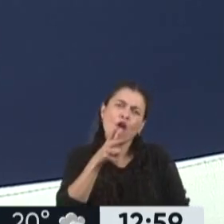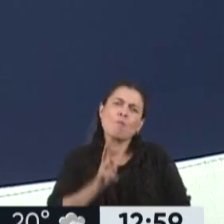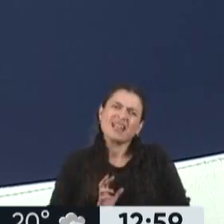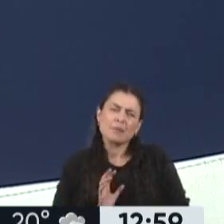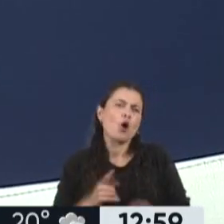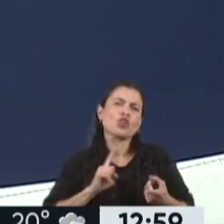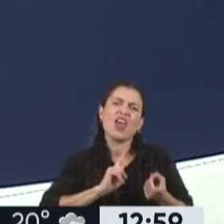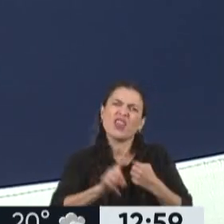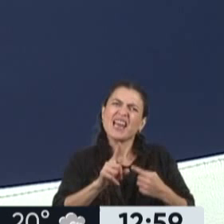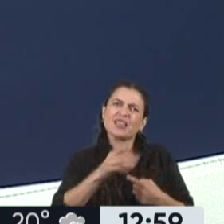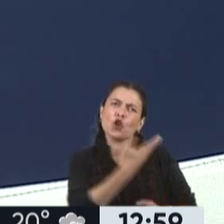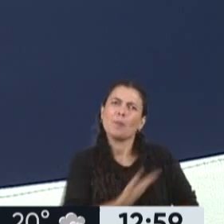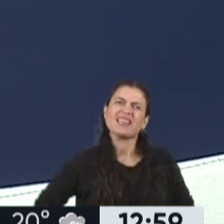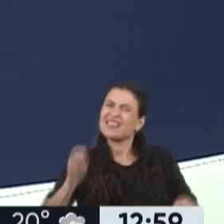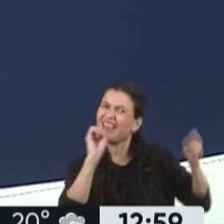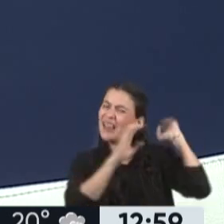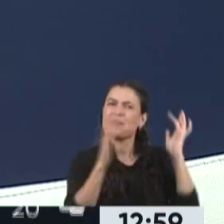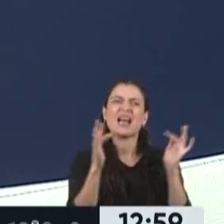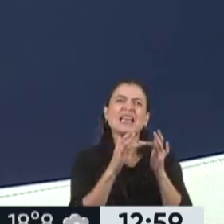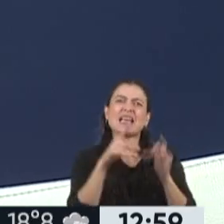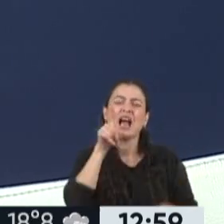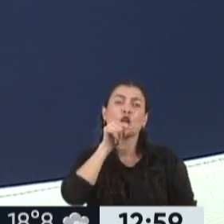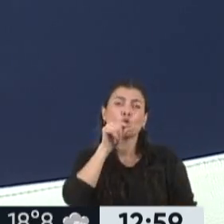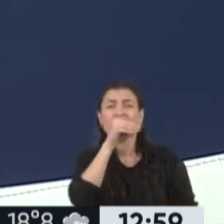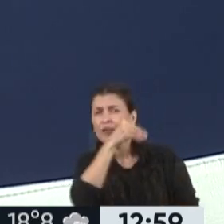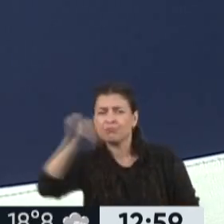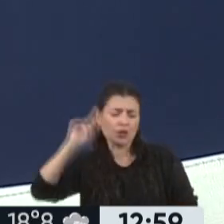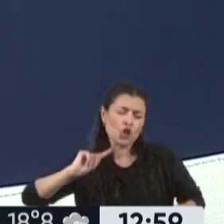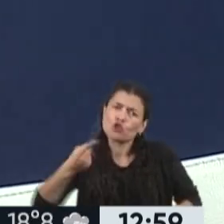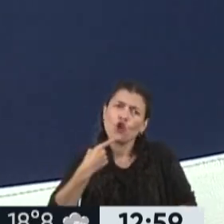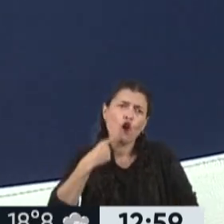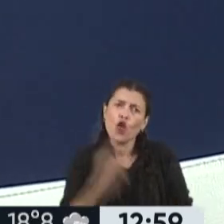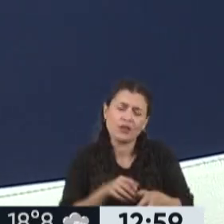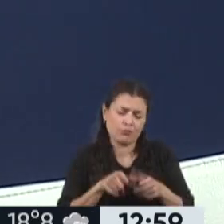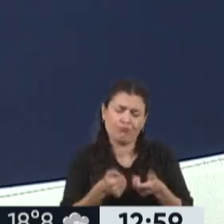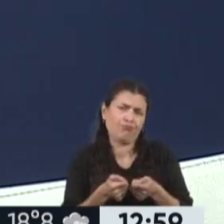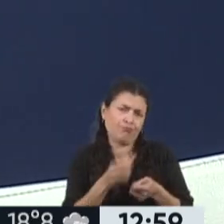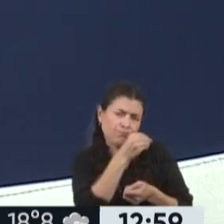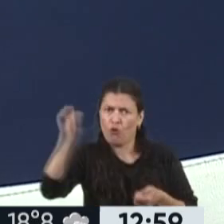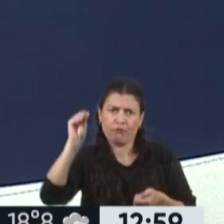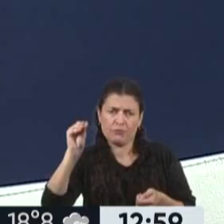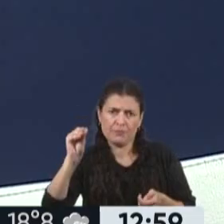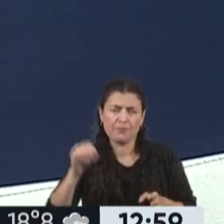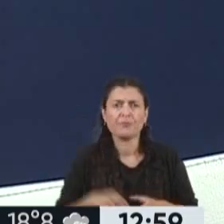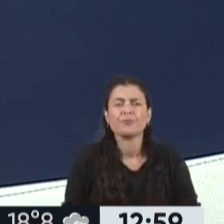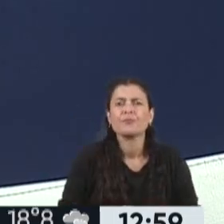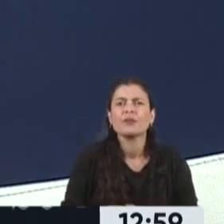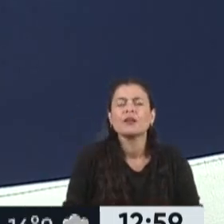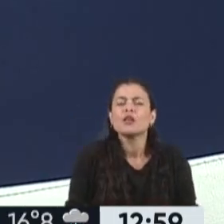tuit o desde el lugar del ciudadano Milei economista. La pregunta